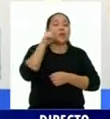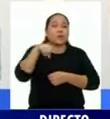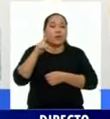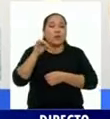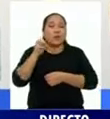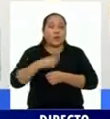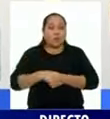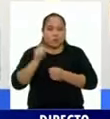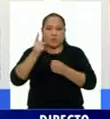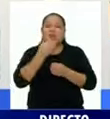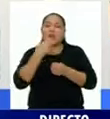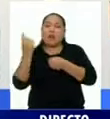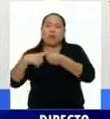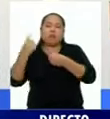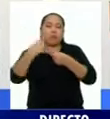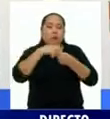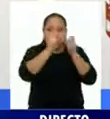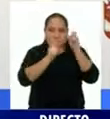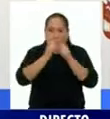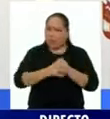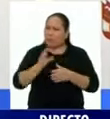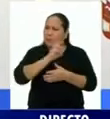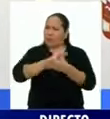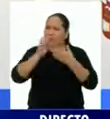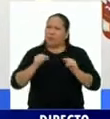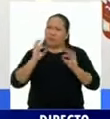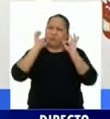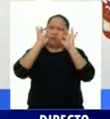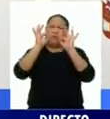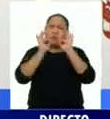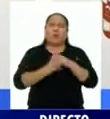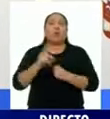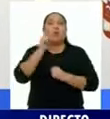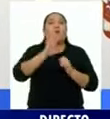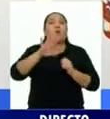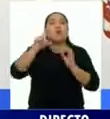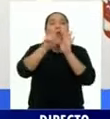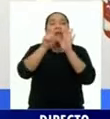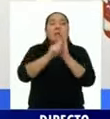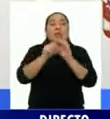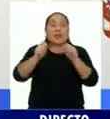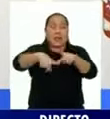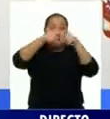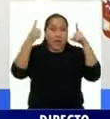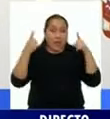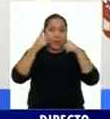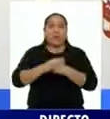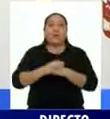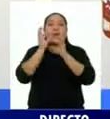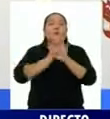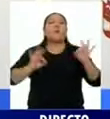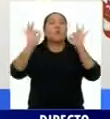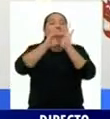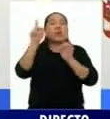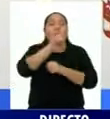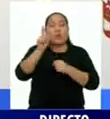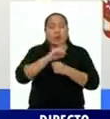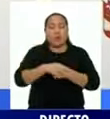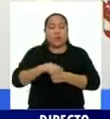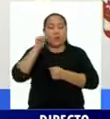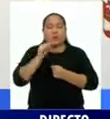de altísimo nivel. No hay una ley grande, importante, que no pase por el visto bueno de